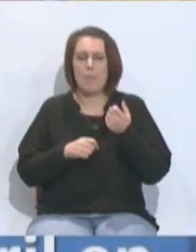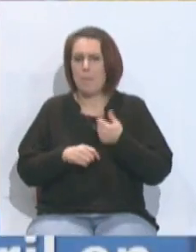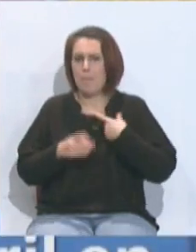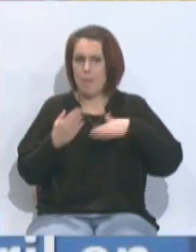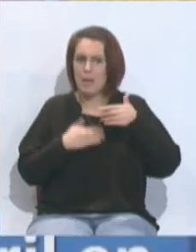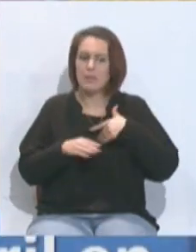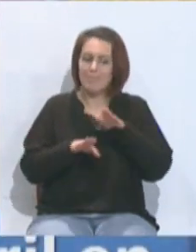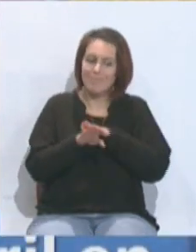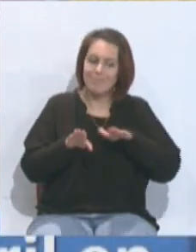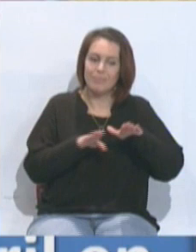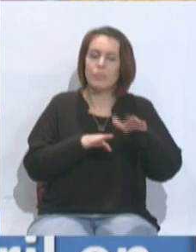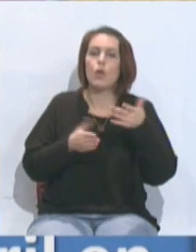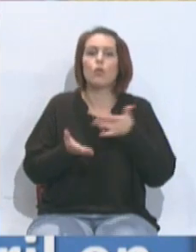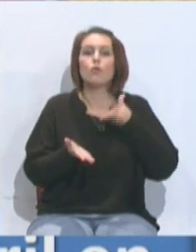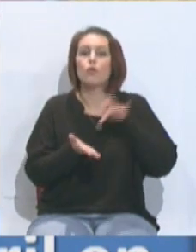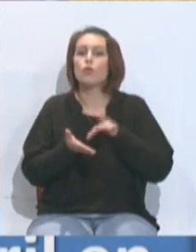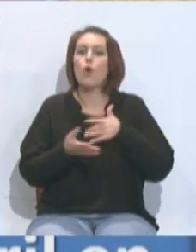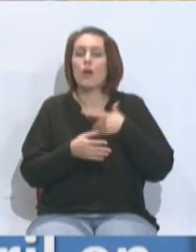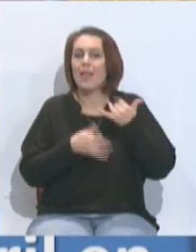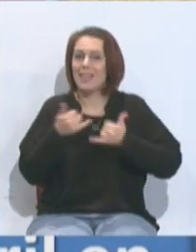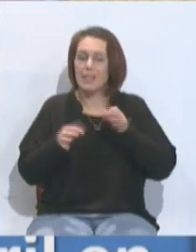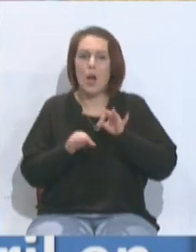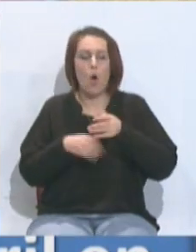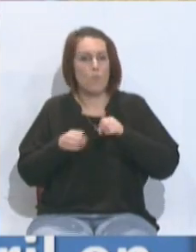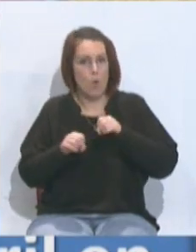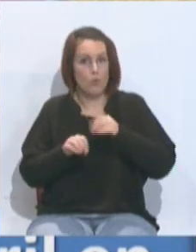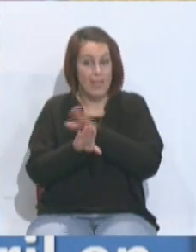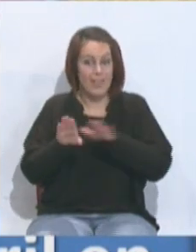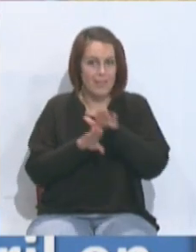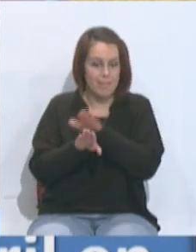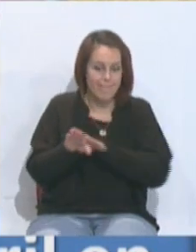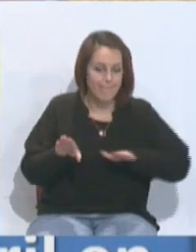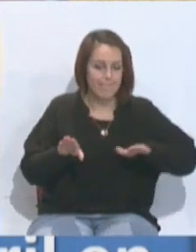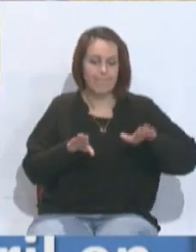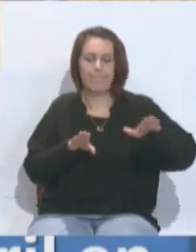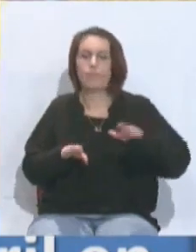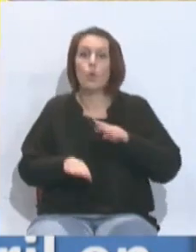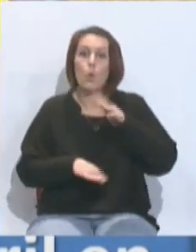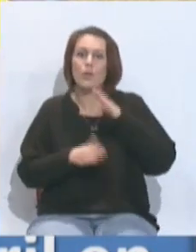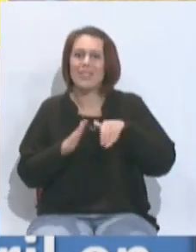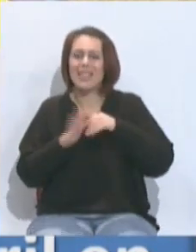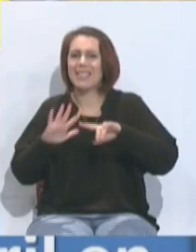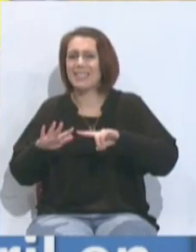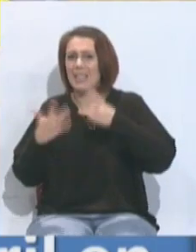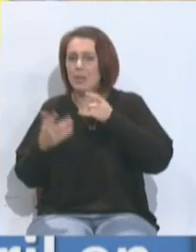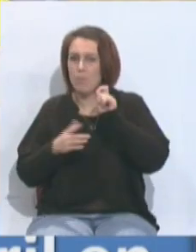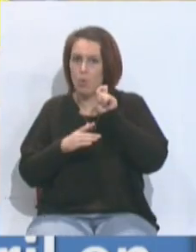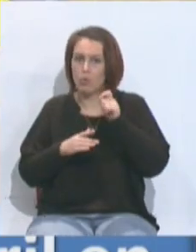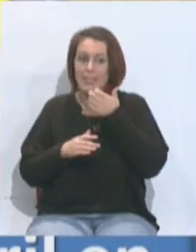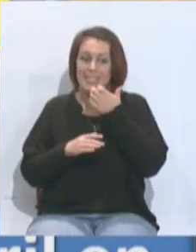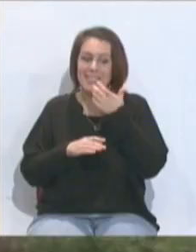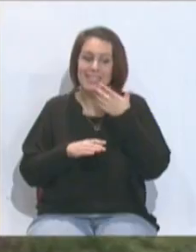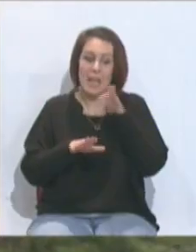proceda a adelantar a ciclistas o ciclomotores. Además, aumenta de 4 a 6 los puntos a detraer cuando se adelanta poniendo en